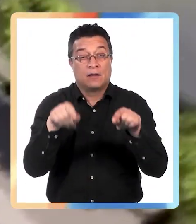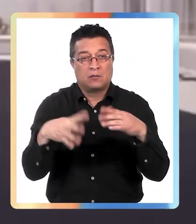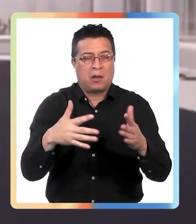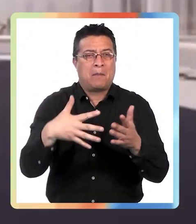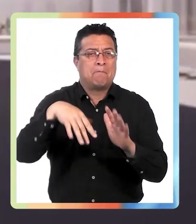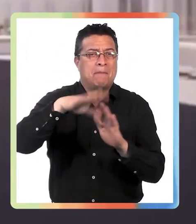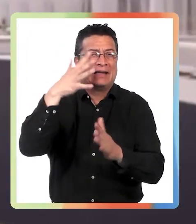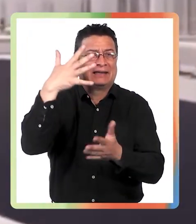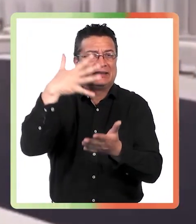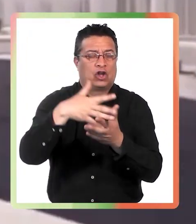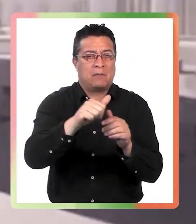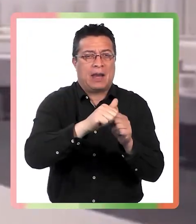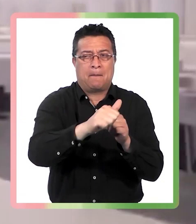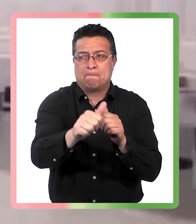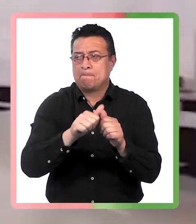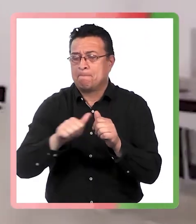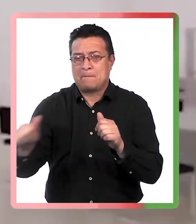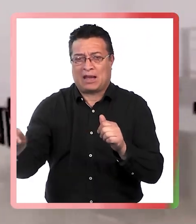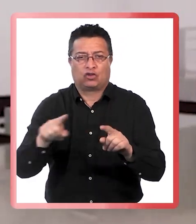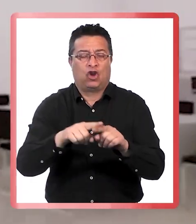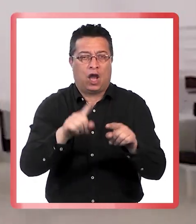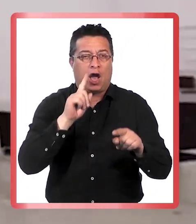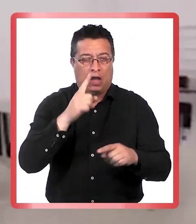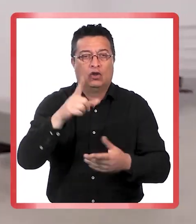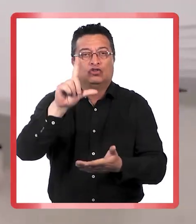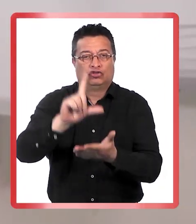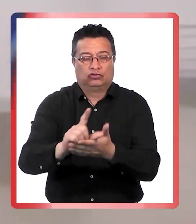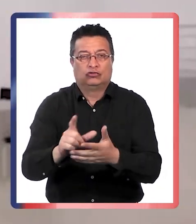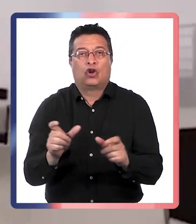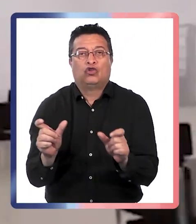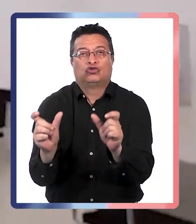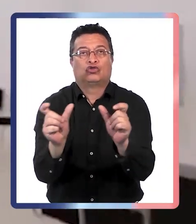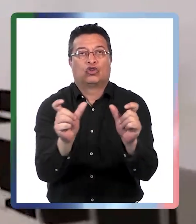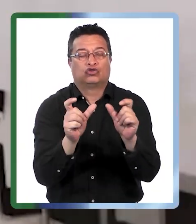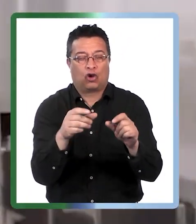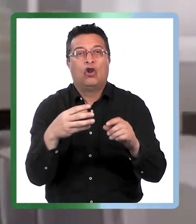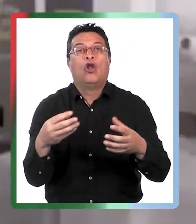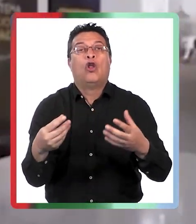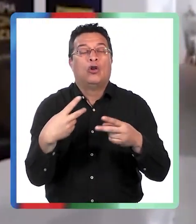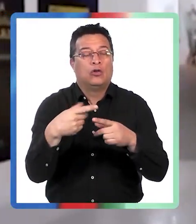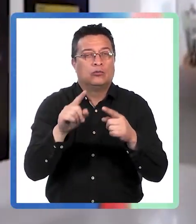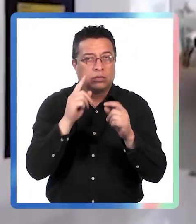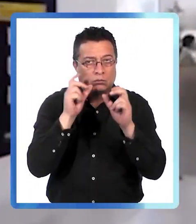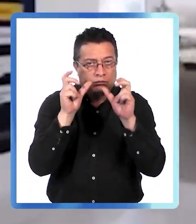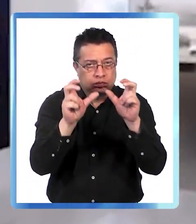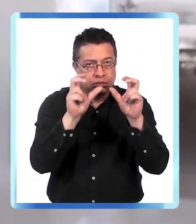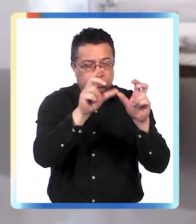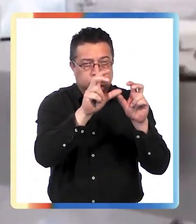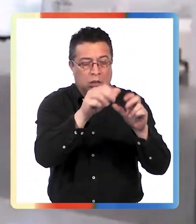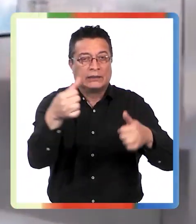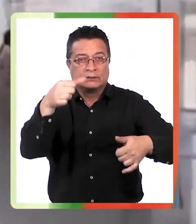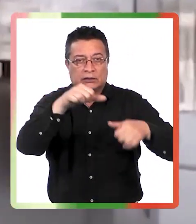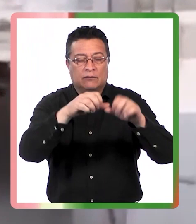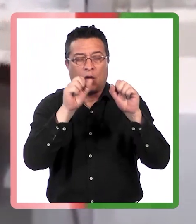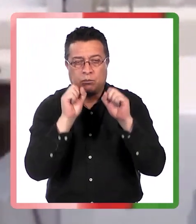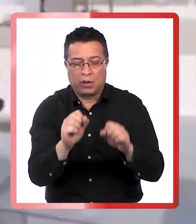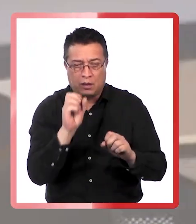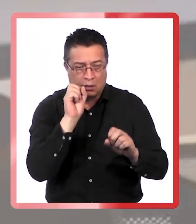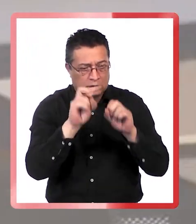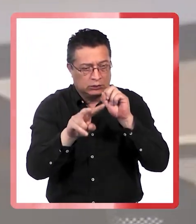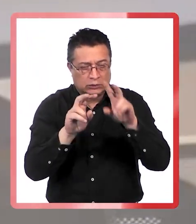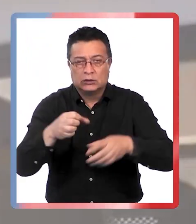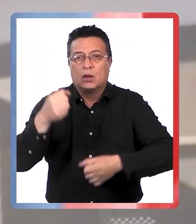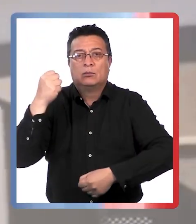de 5.000 metros cuadrados y contará con un centro de control de misión desde donde los científicos van a poder monitorear